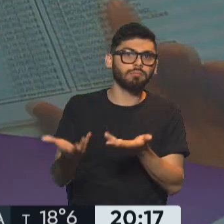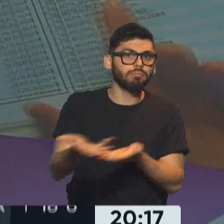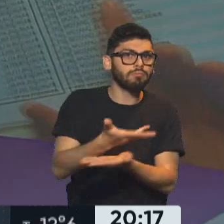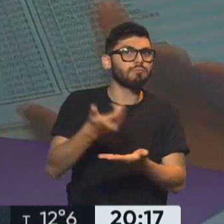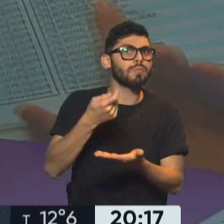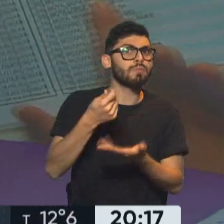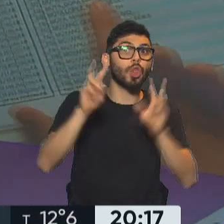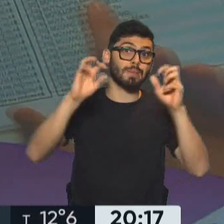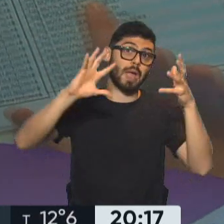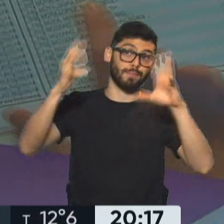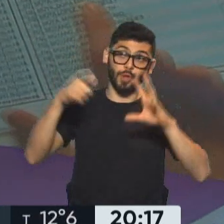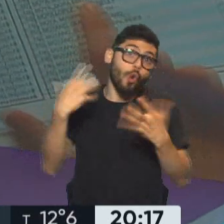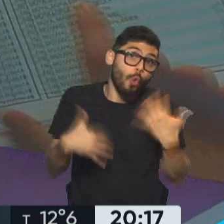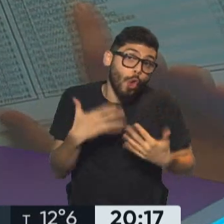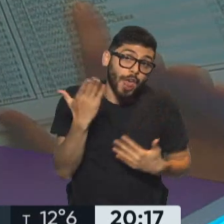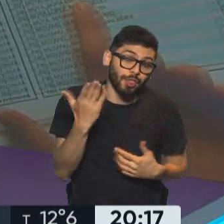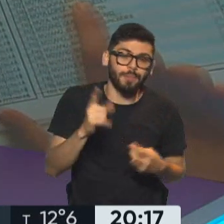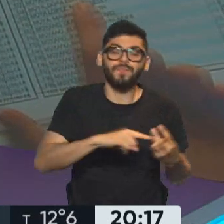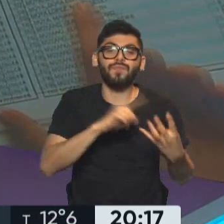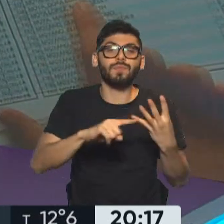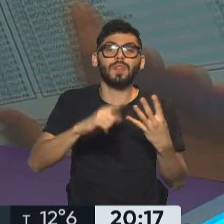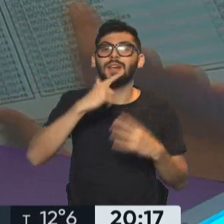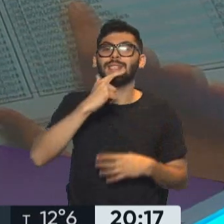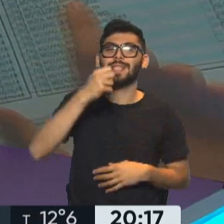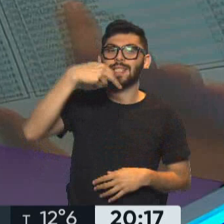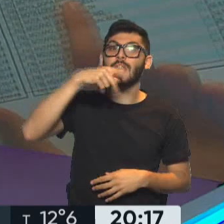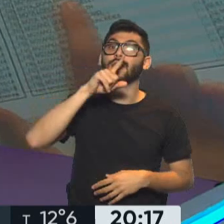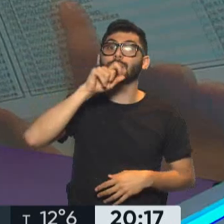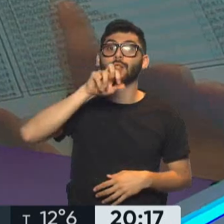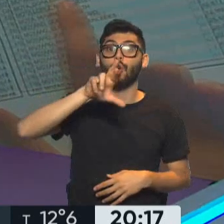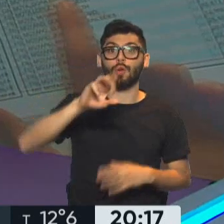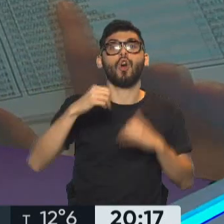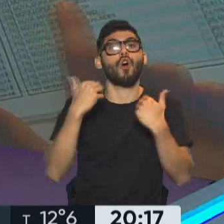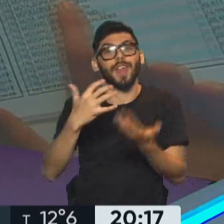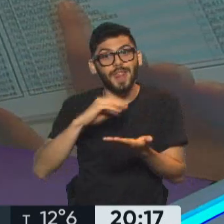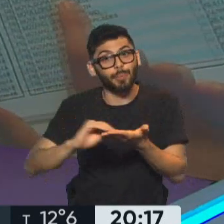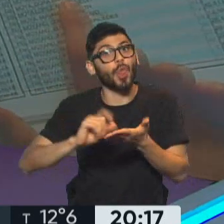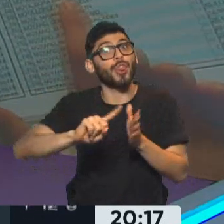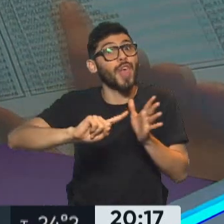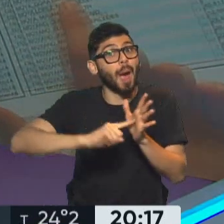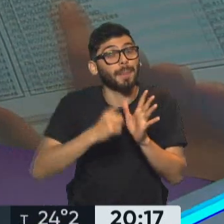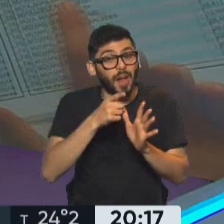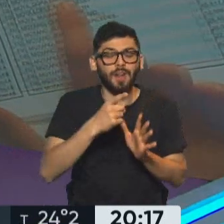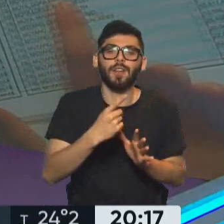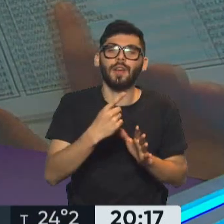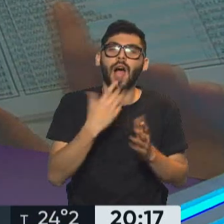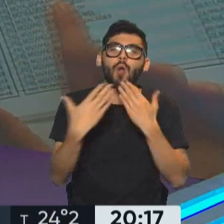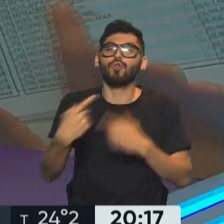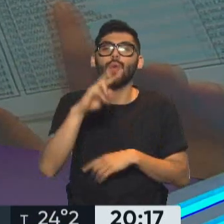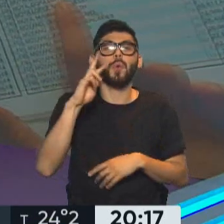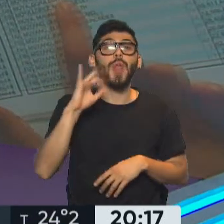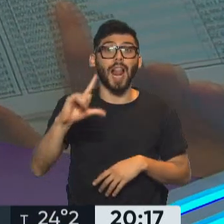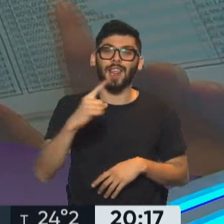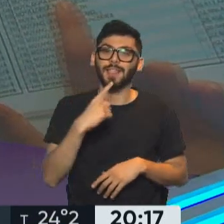tema ambiental. Y también Leandro Santoro, precandidato a diputado por Cava, en este caso se refiere a María Eugenia Vidal y dice,